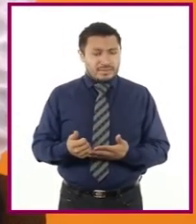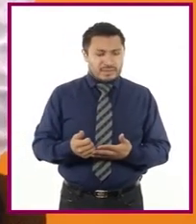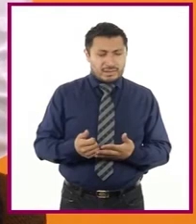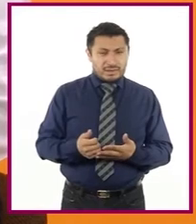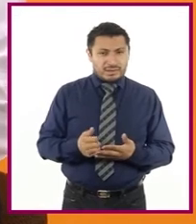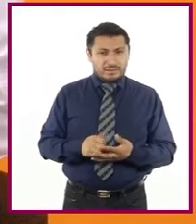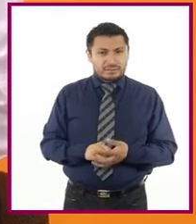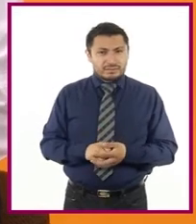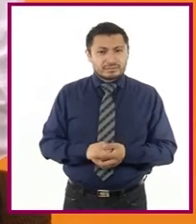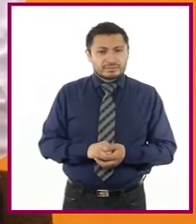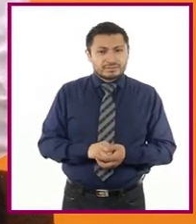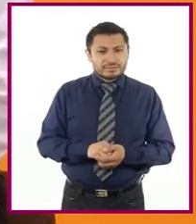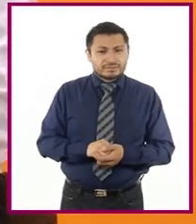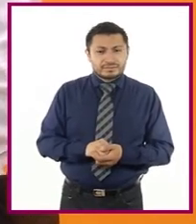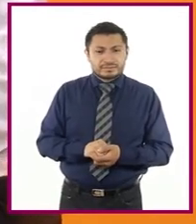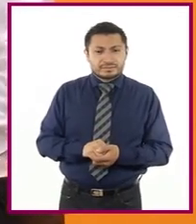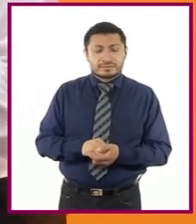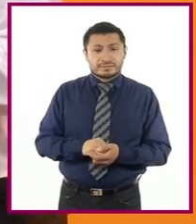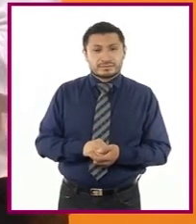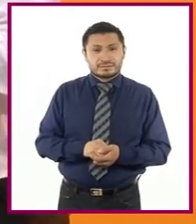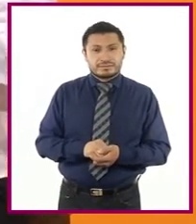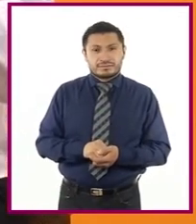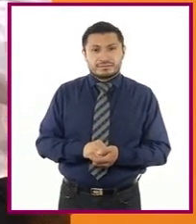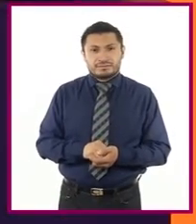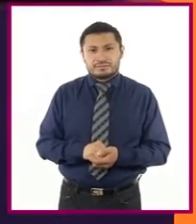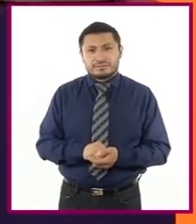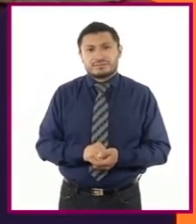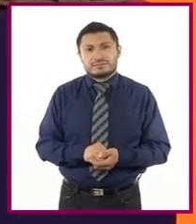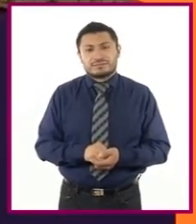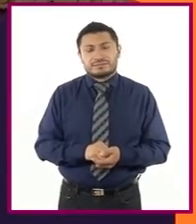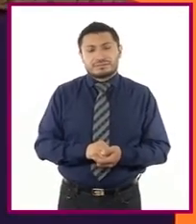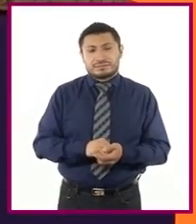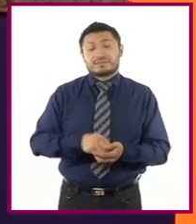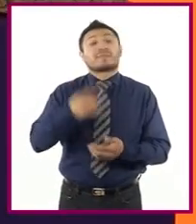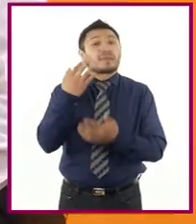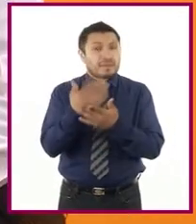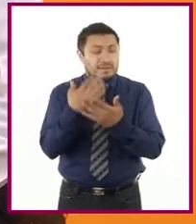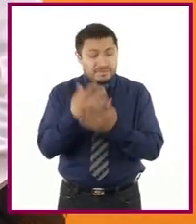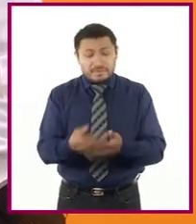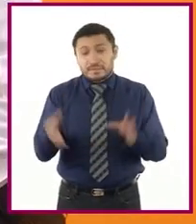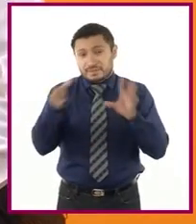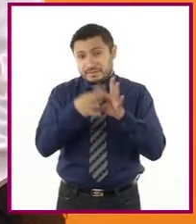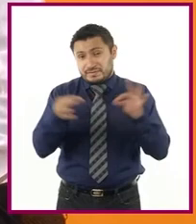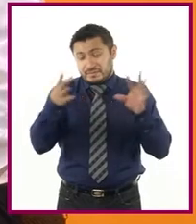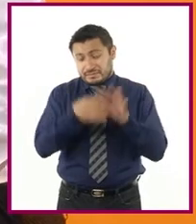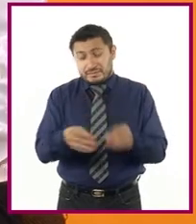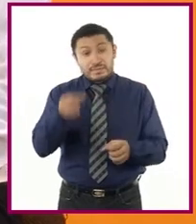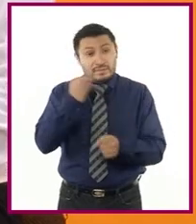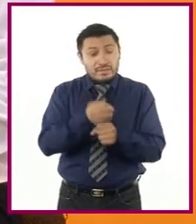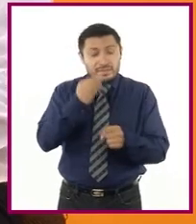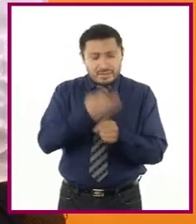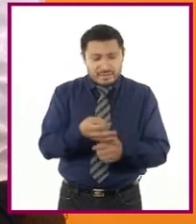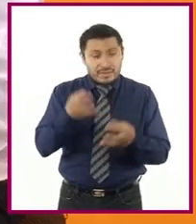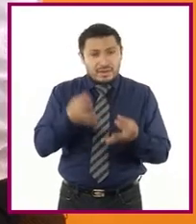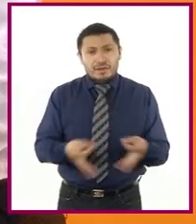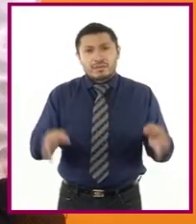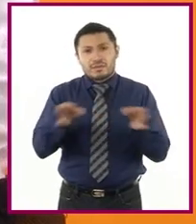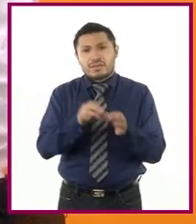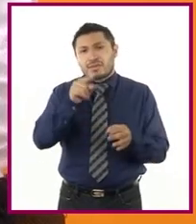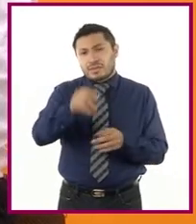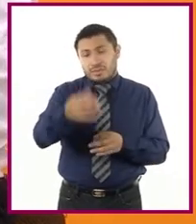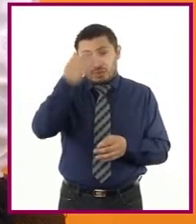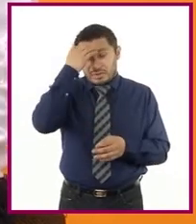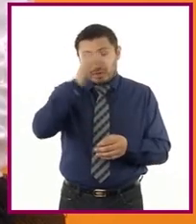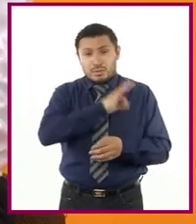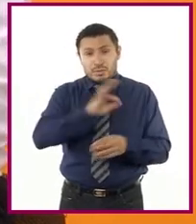momento más vamos a verlo. Prometido. Por ahora es importante saber que esto puede